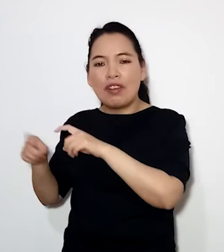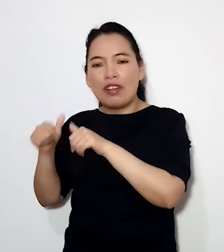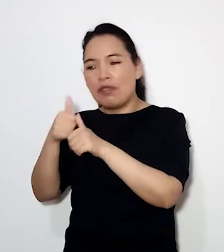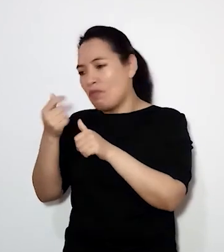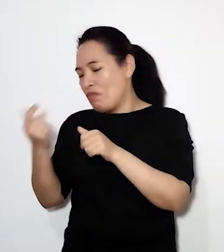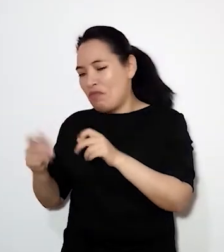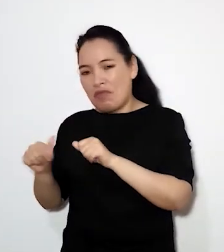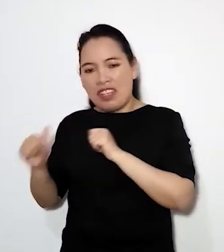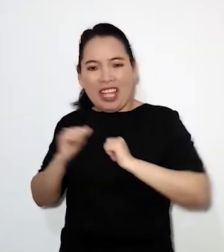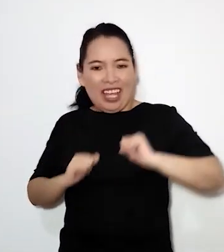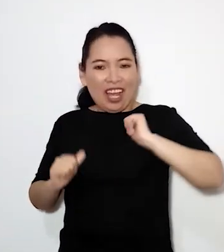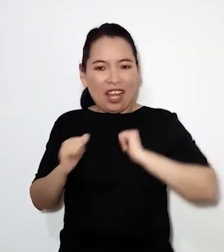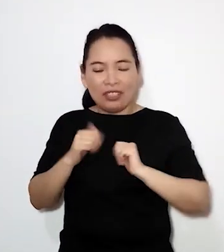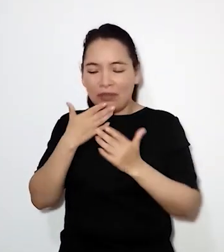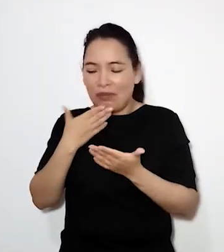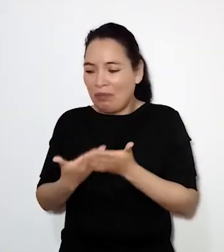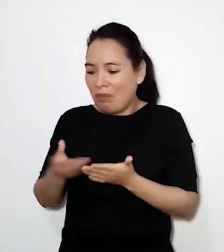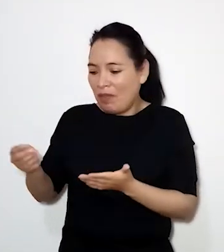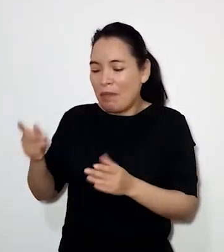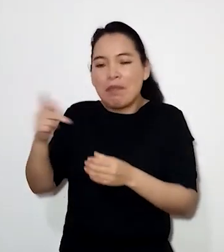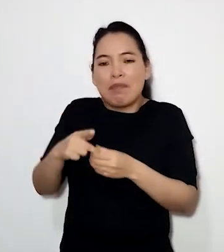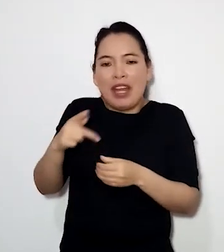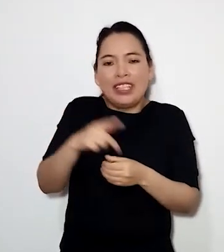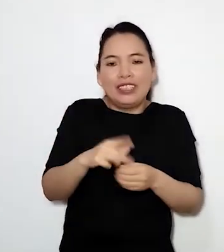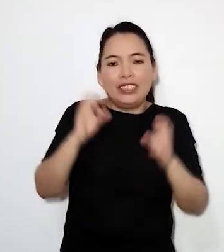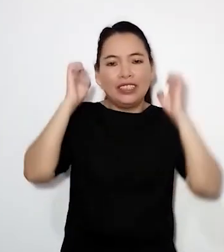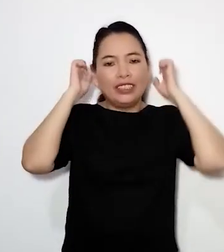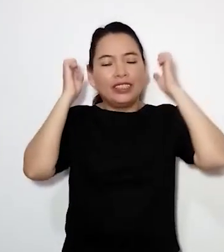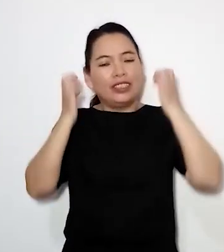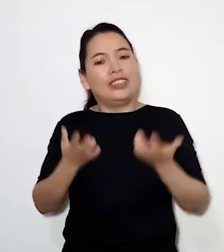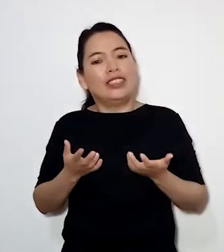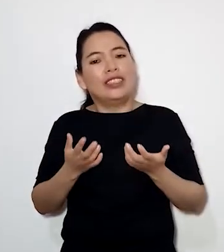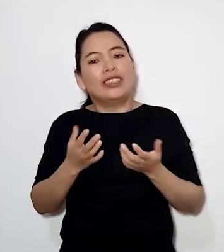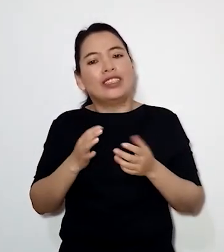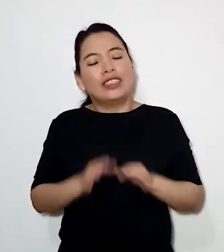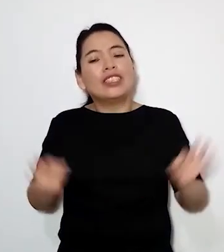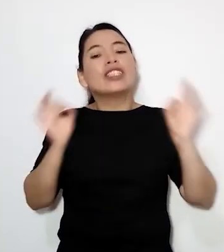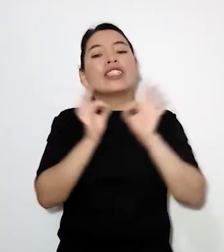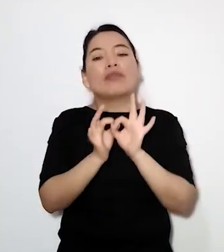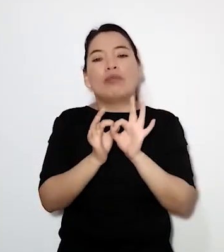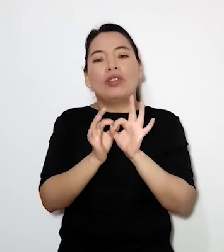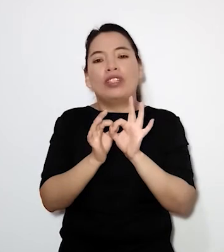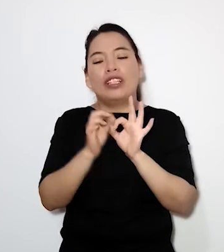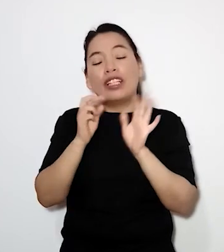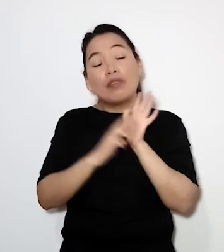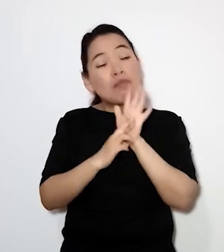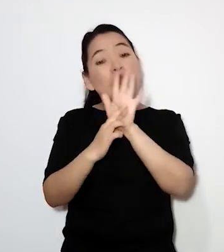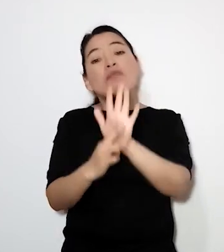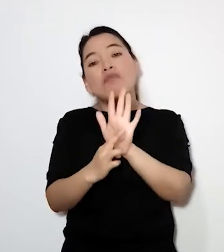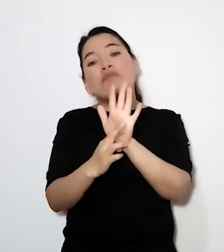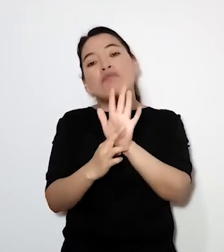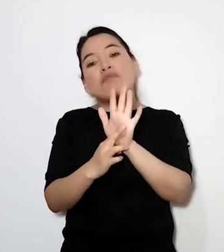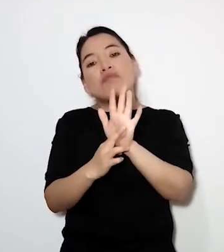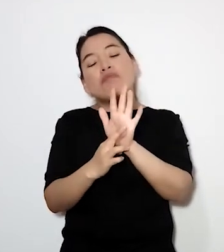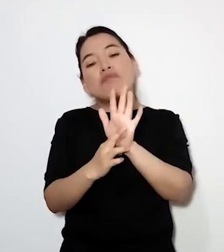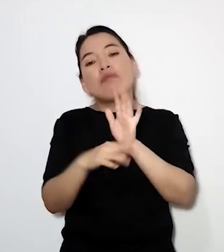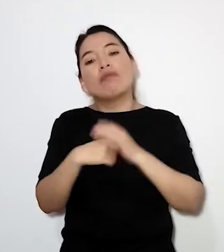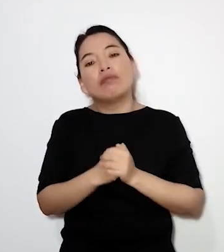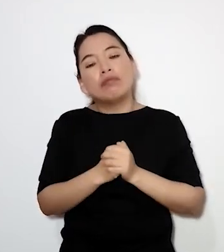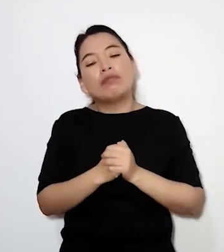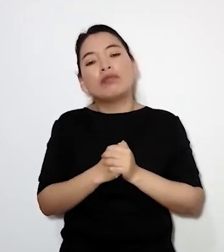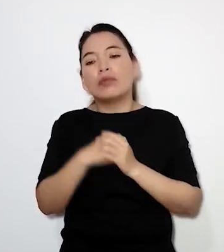educación han sido muy importantes y reflejan que si no conocemos nuestros